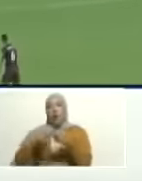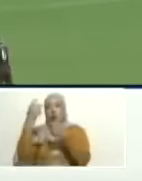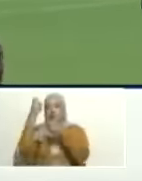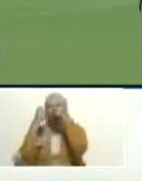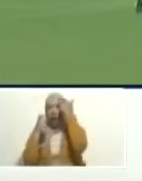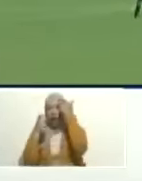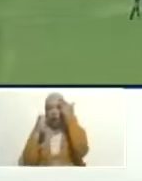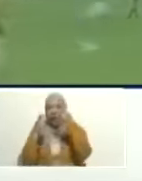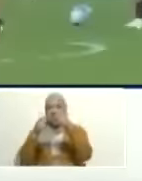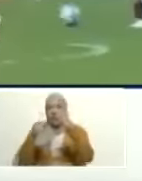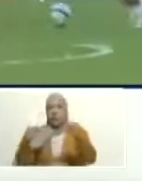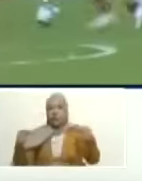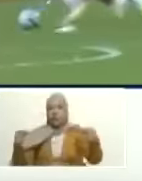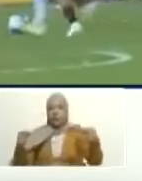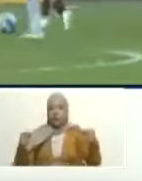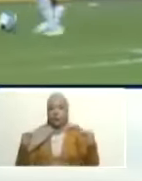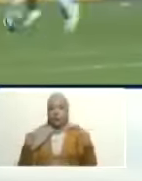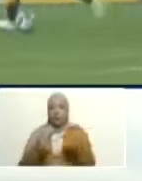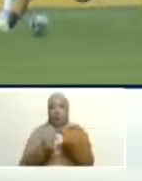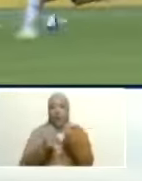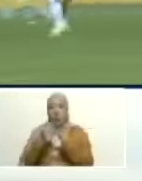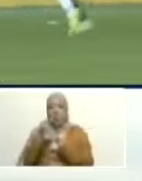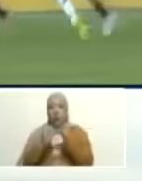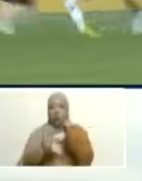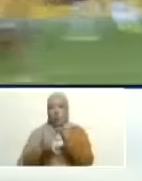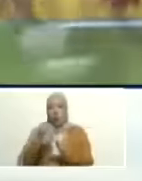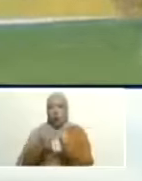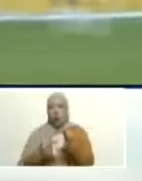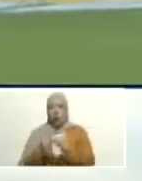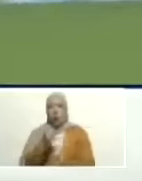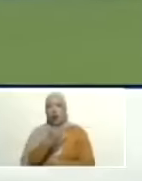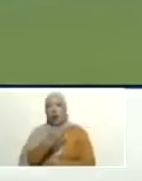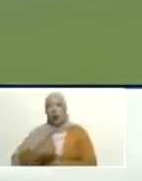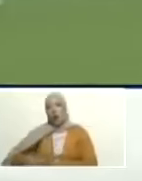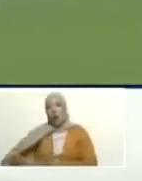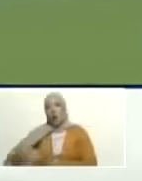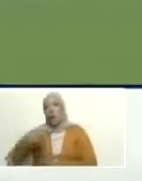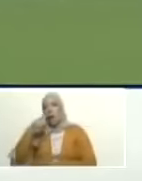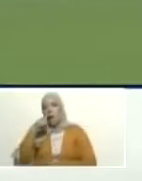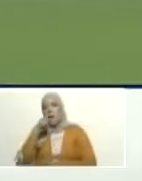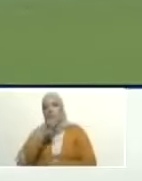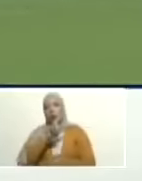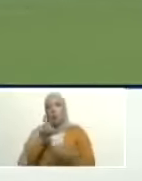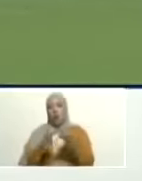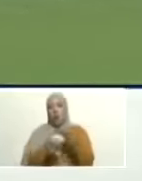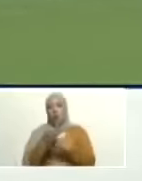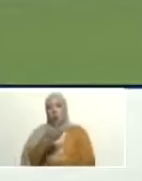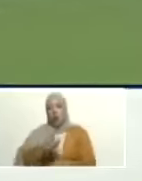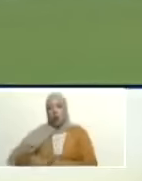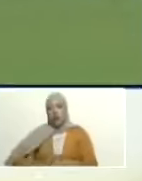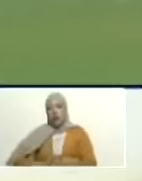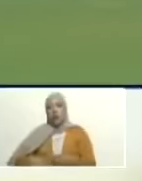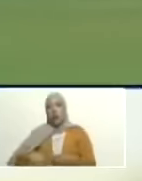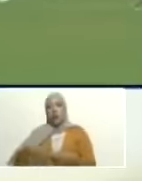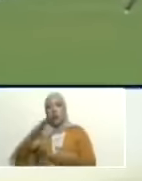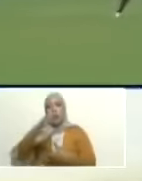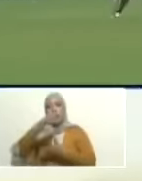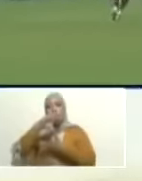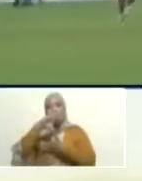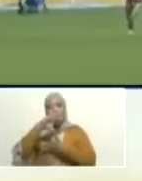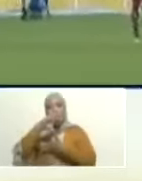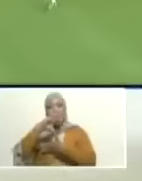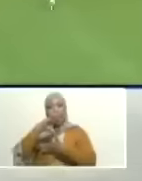comandante Chávez cuando Jorge Rodríguez era vicepresidente para la Copa América del